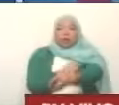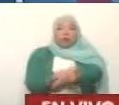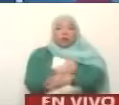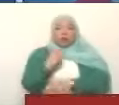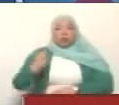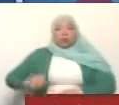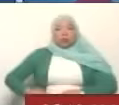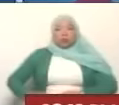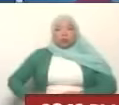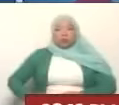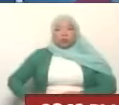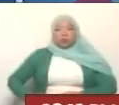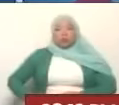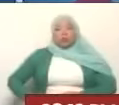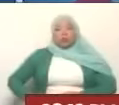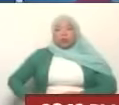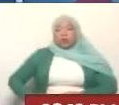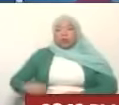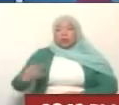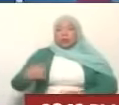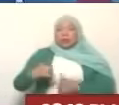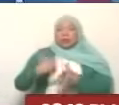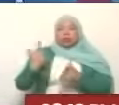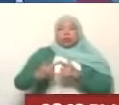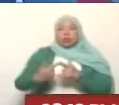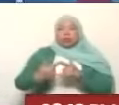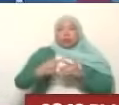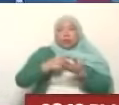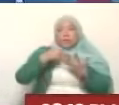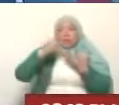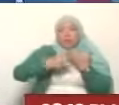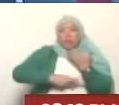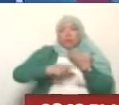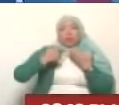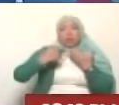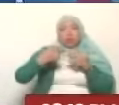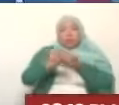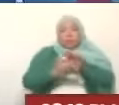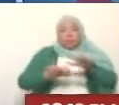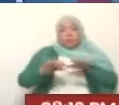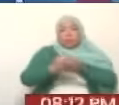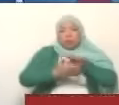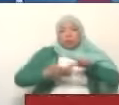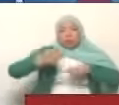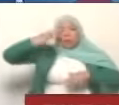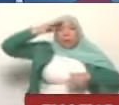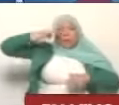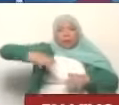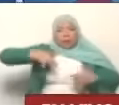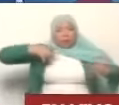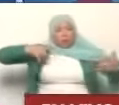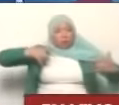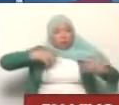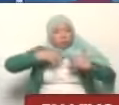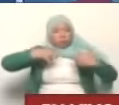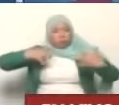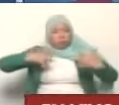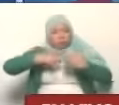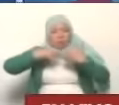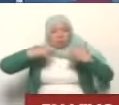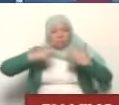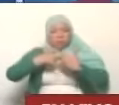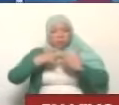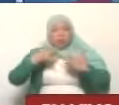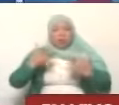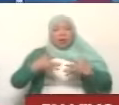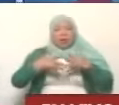planificado un conjunto de conflictos de carácter militar, de carácter violento. ¿Qué está